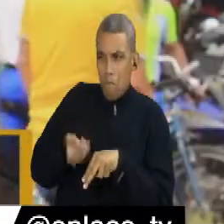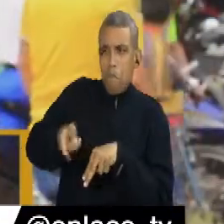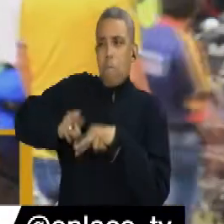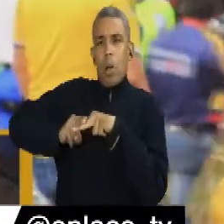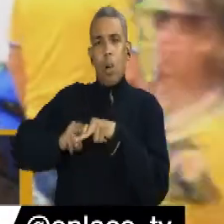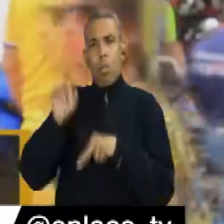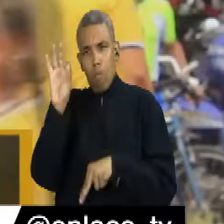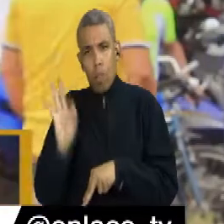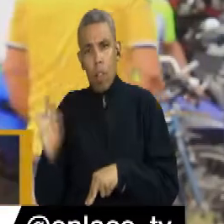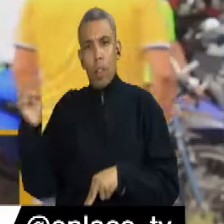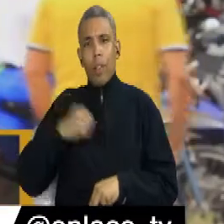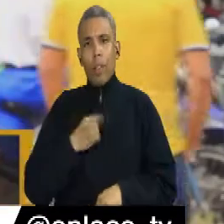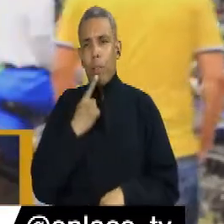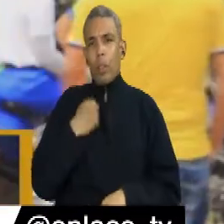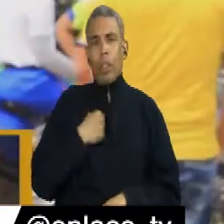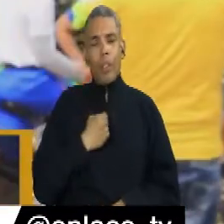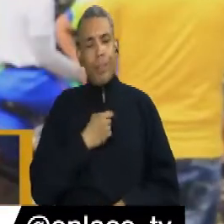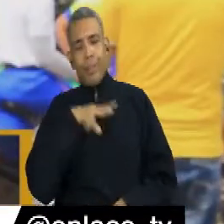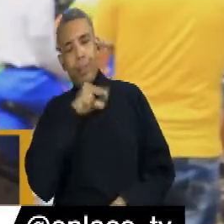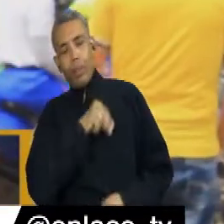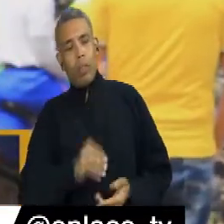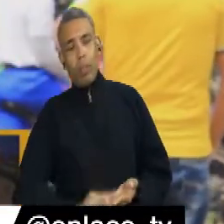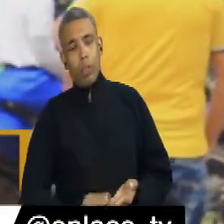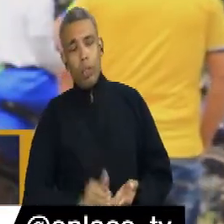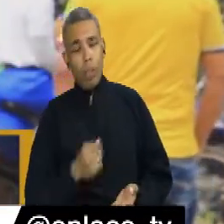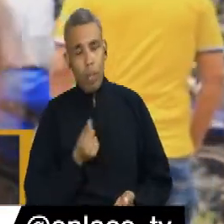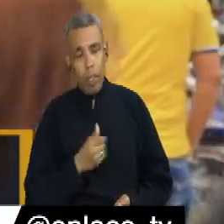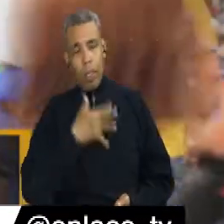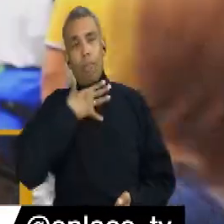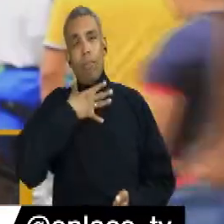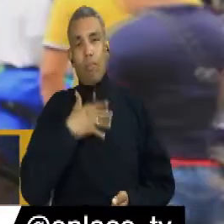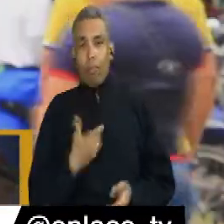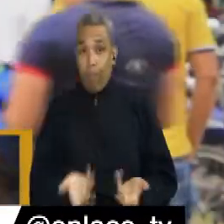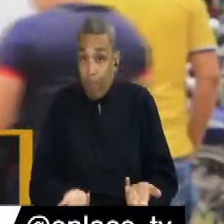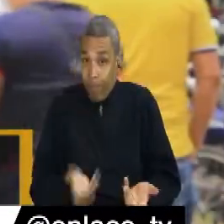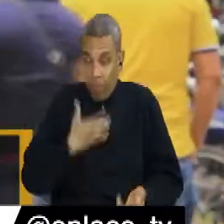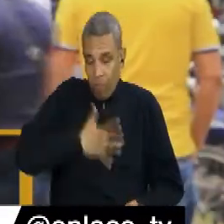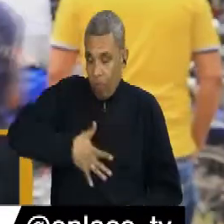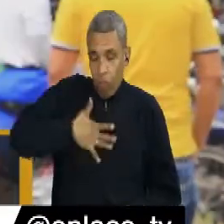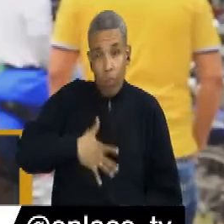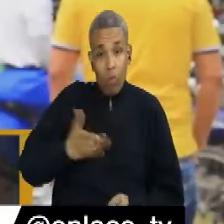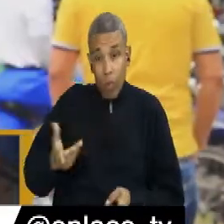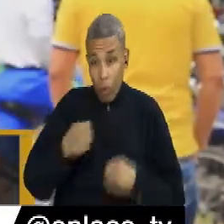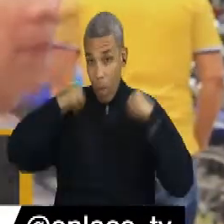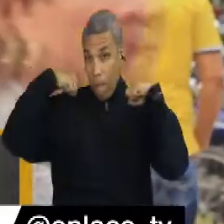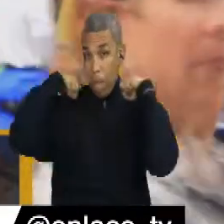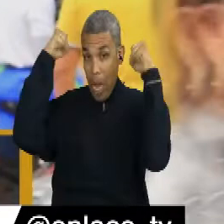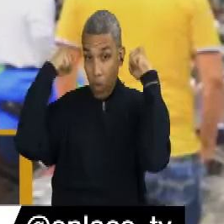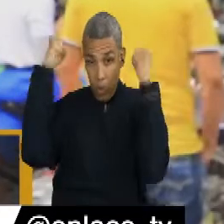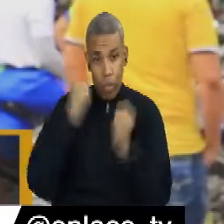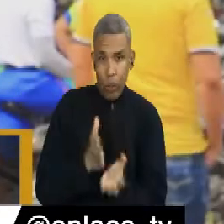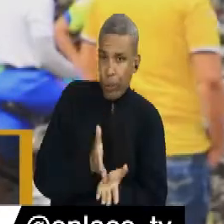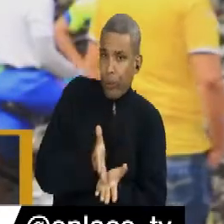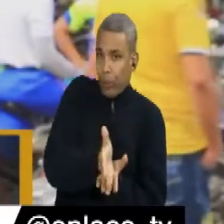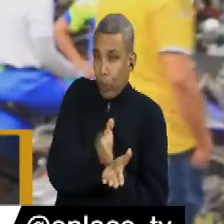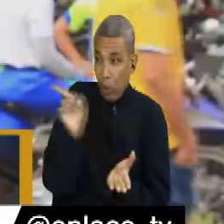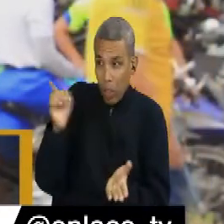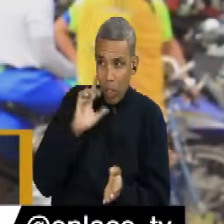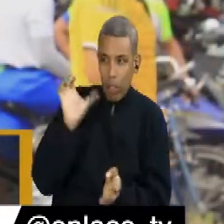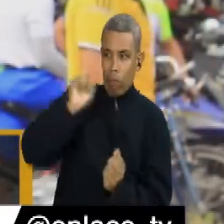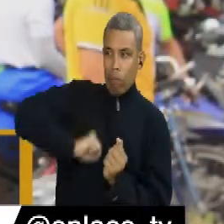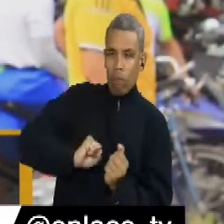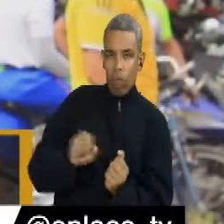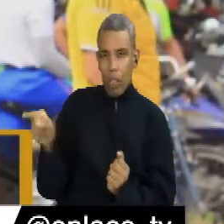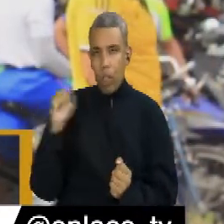de la FECODE de que no nos levantamos, ¿cierto?, o nos levantamos de la mesa porque sencillamente el gobierno no tiene la